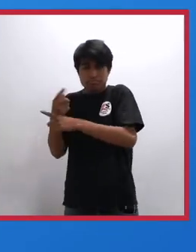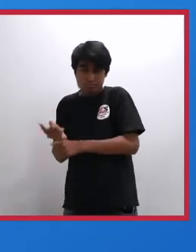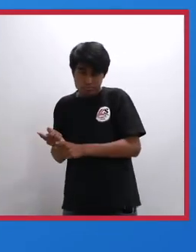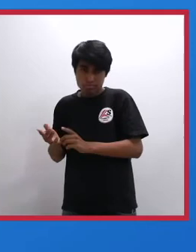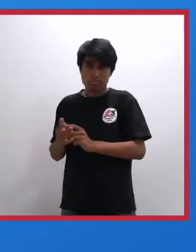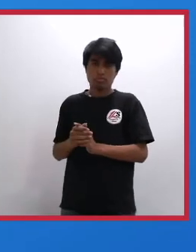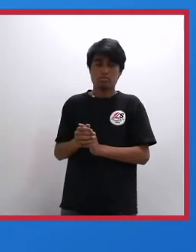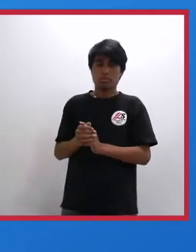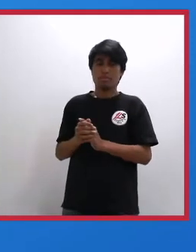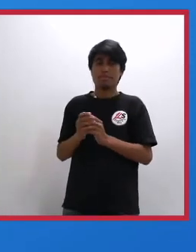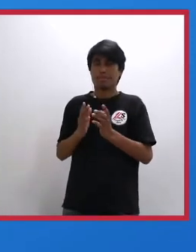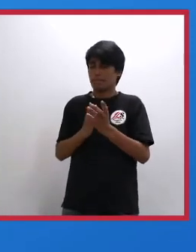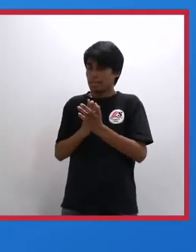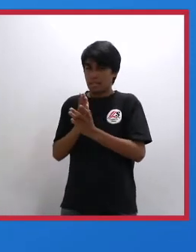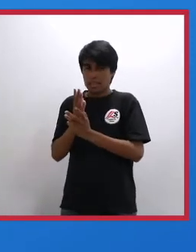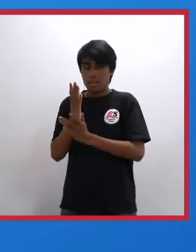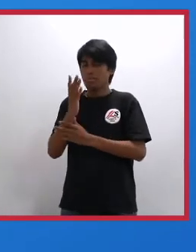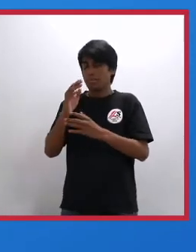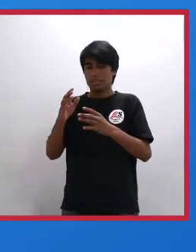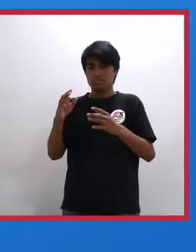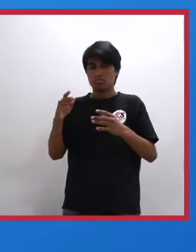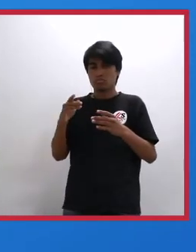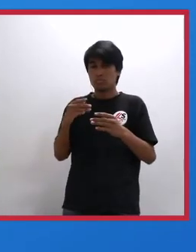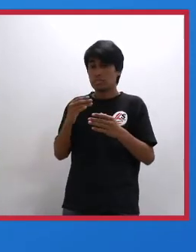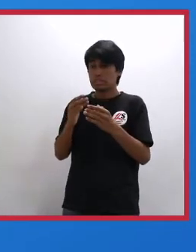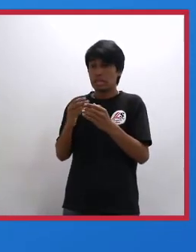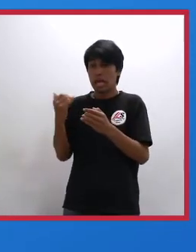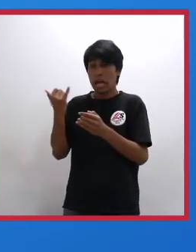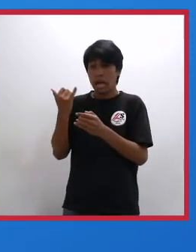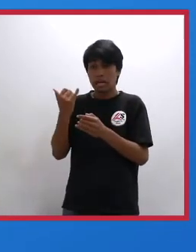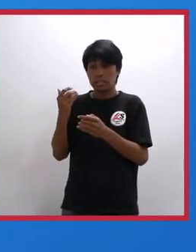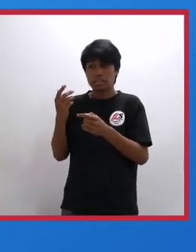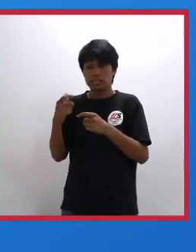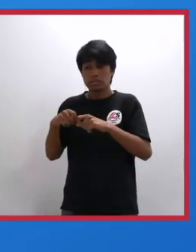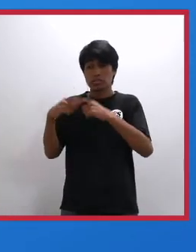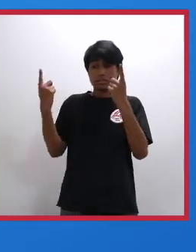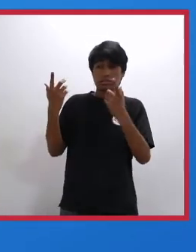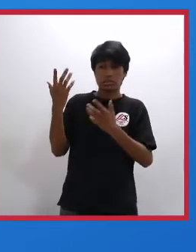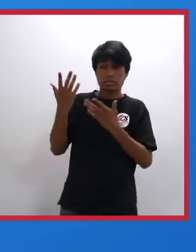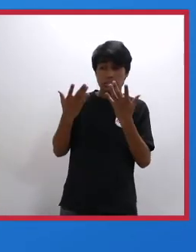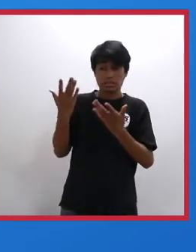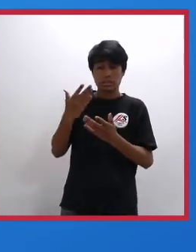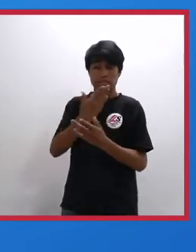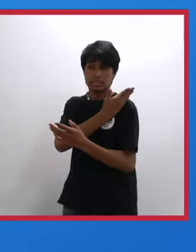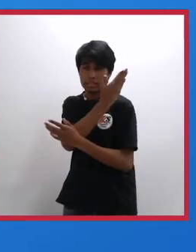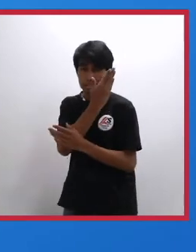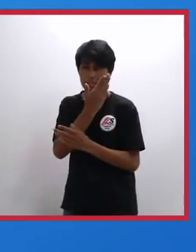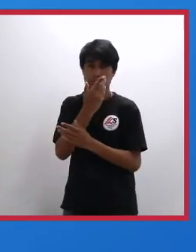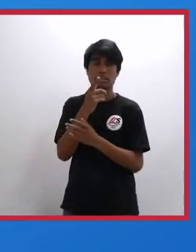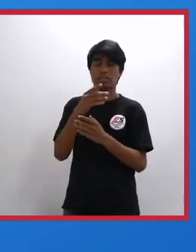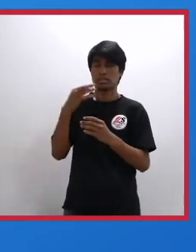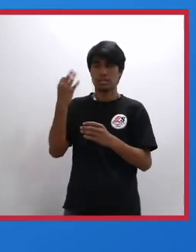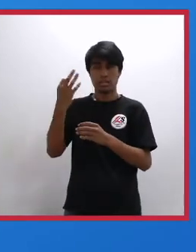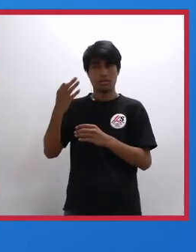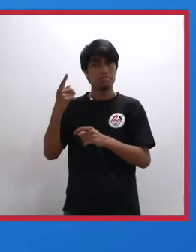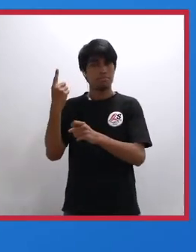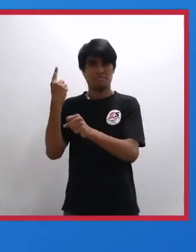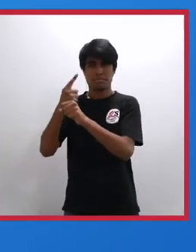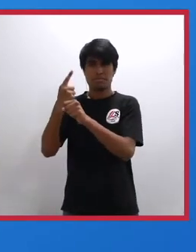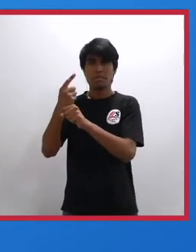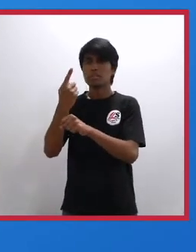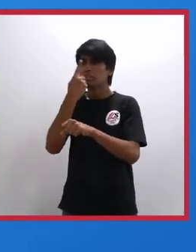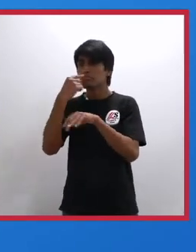Y generalmente cuando ocurren sucesos, obviamente cuando hay accidentes y se informa a JICA,